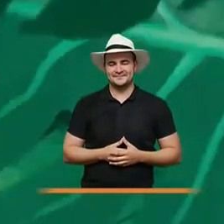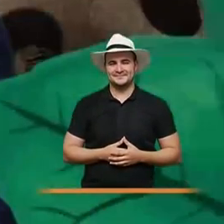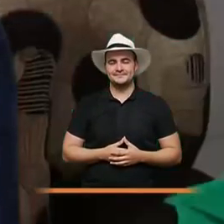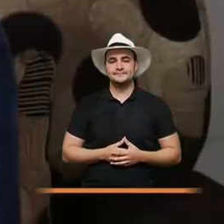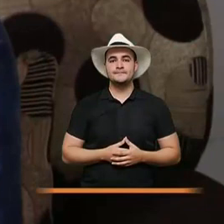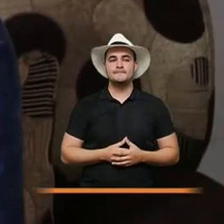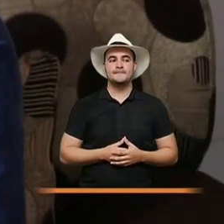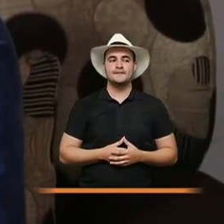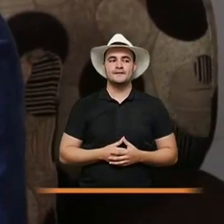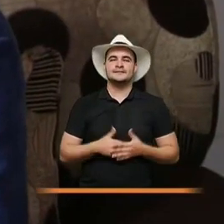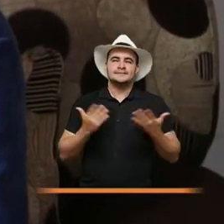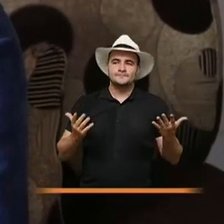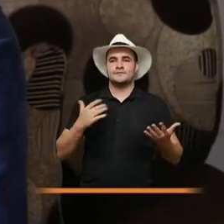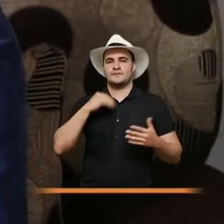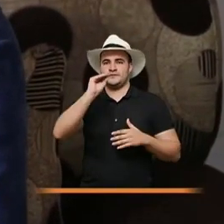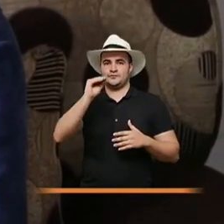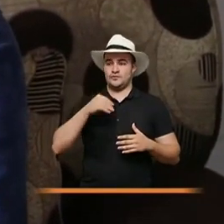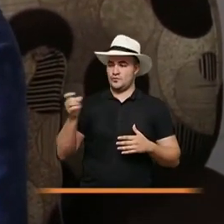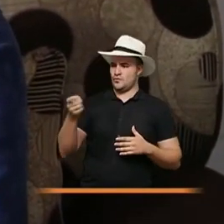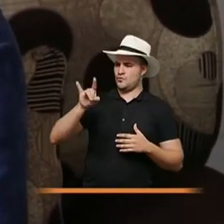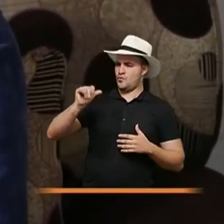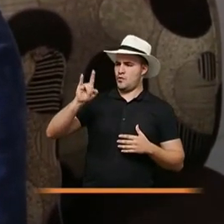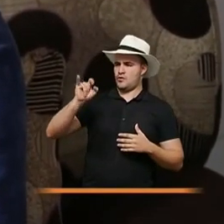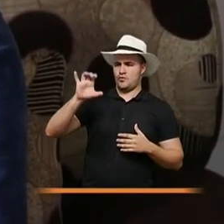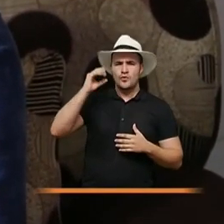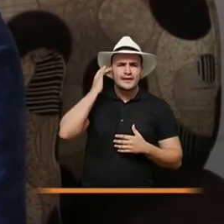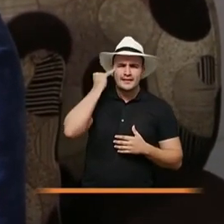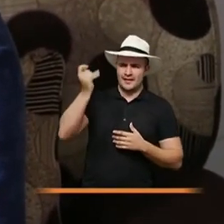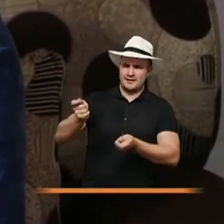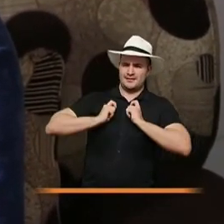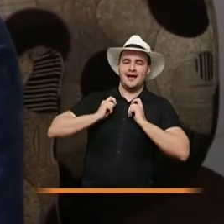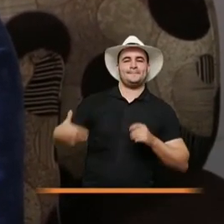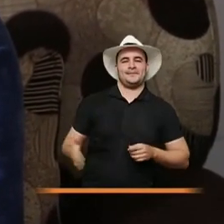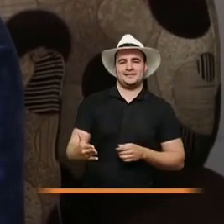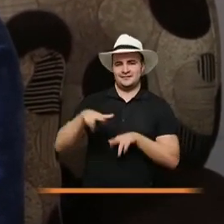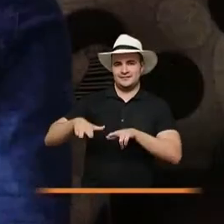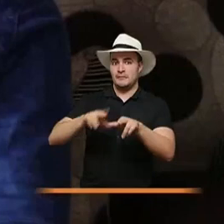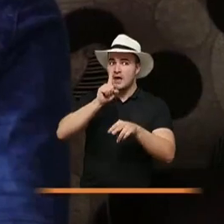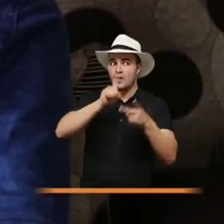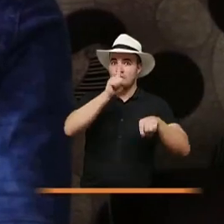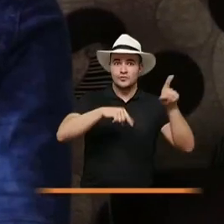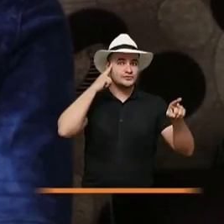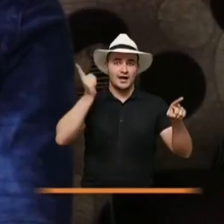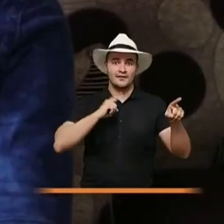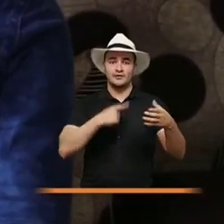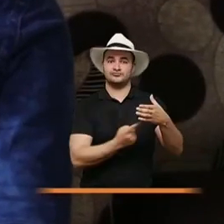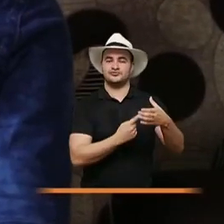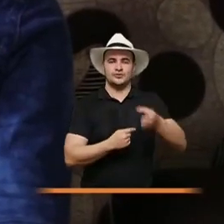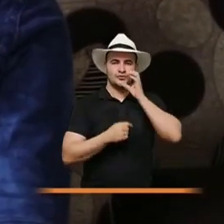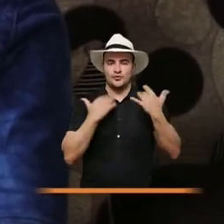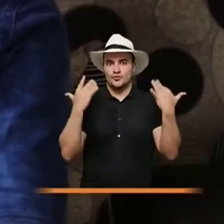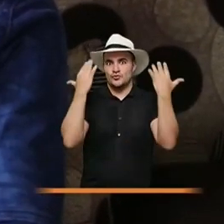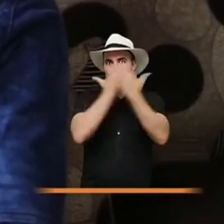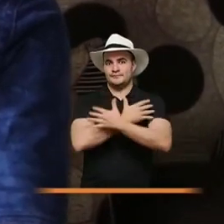guacuco es un pez de río y una cosa que muchos no saben es que también es un afrodisíaco que ganar este año con la ayuda de dios